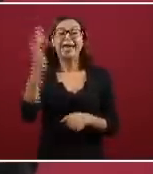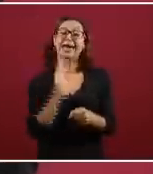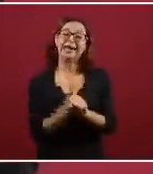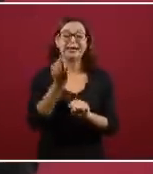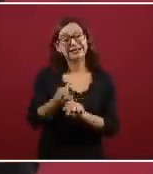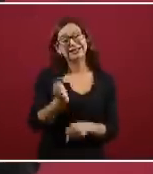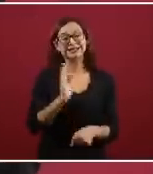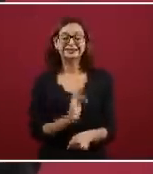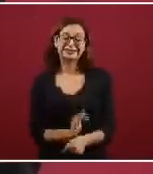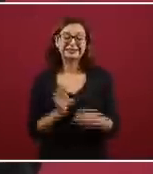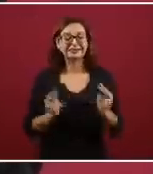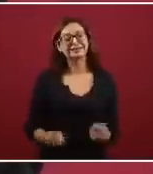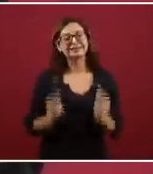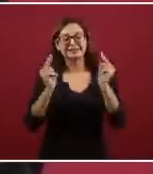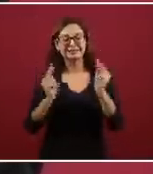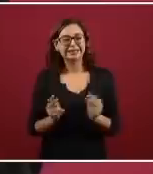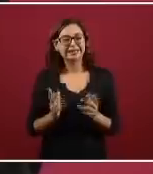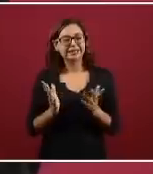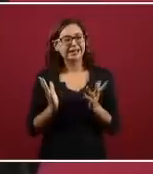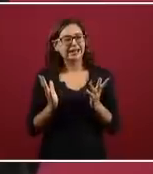de manera graciosa,